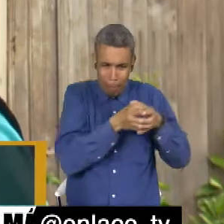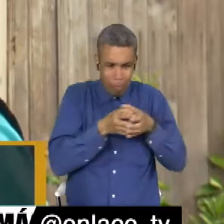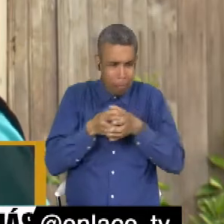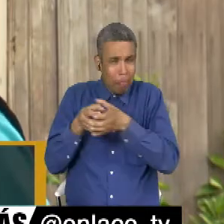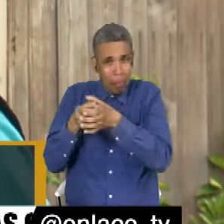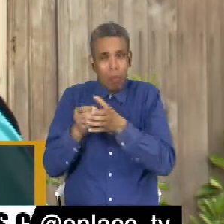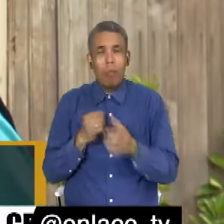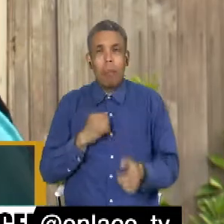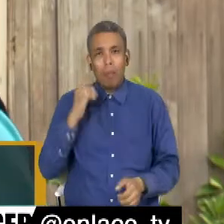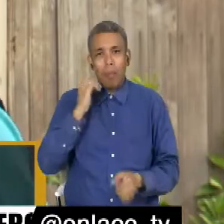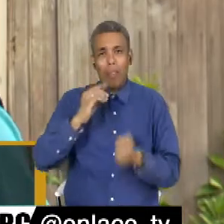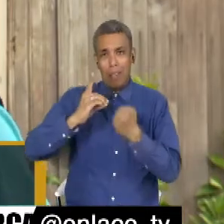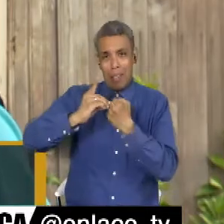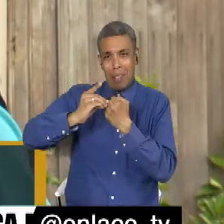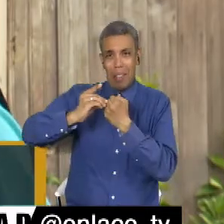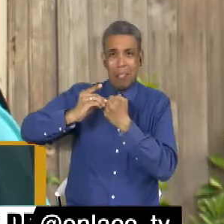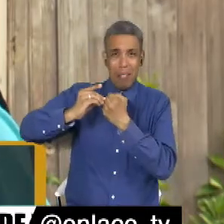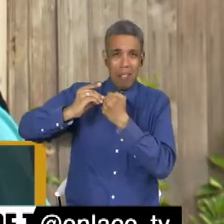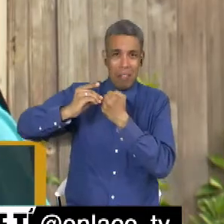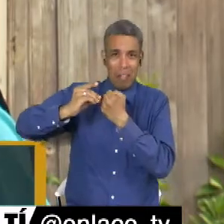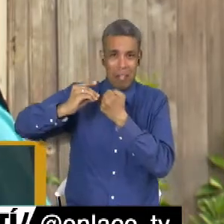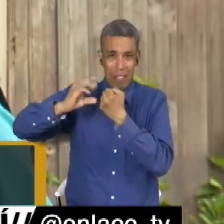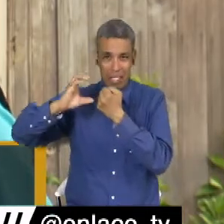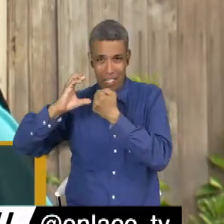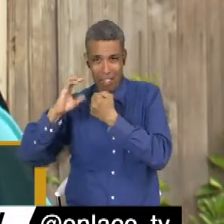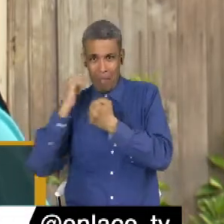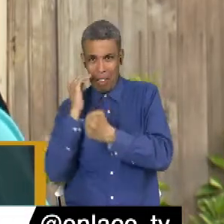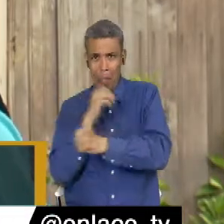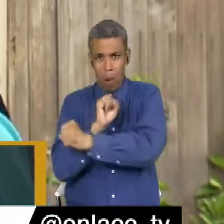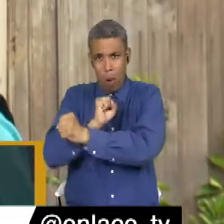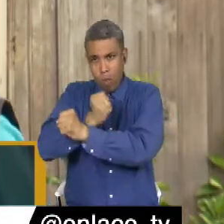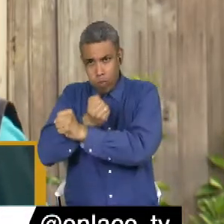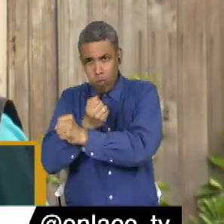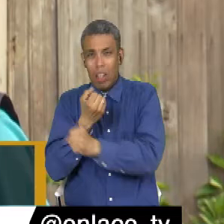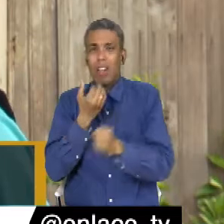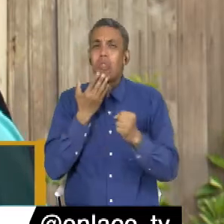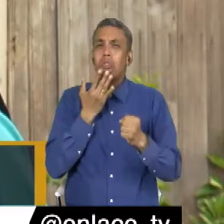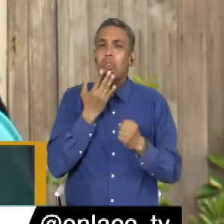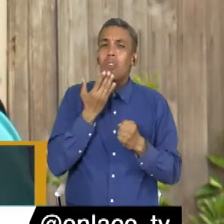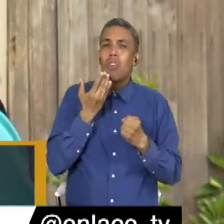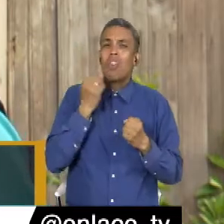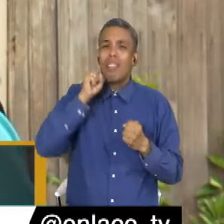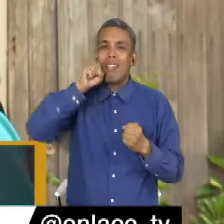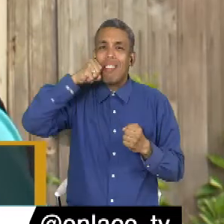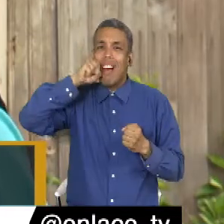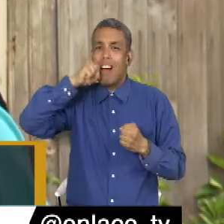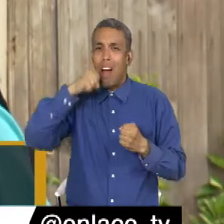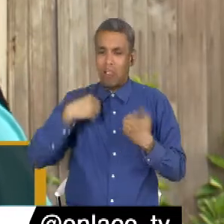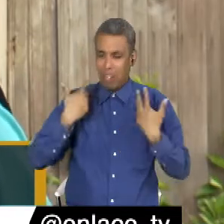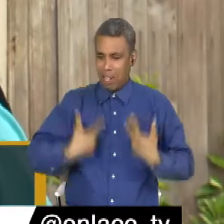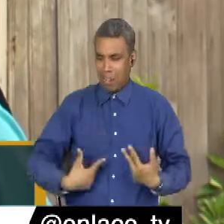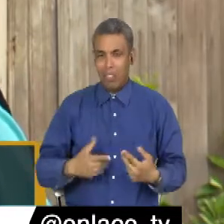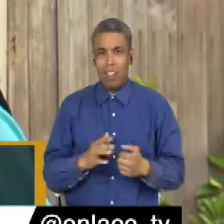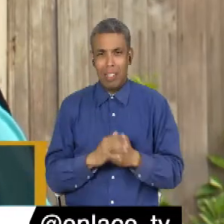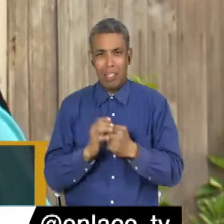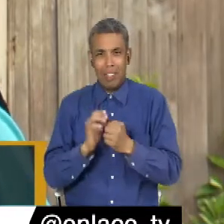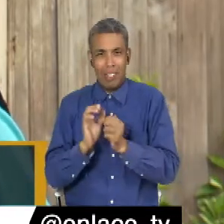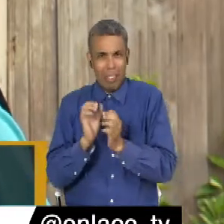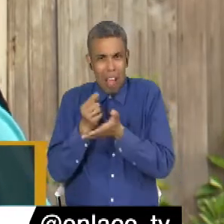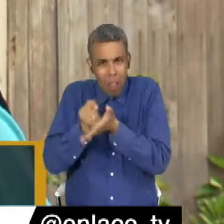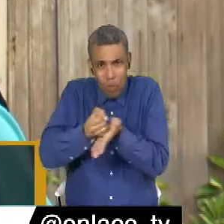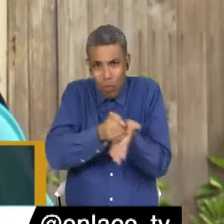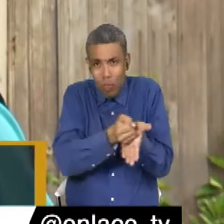la señora aquí se encontraba su casa inundada, que ya tenía los enseres afuera. Entonces, lo que hicimos fue